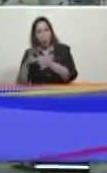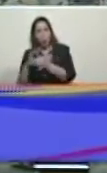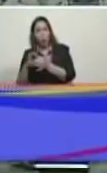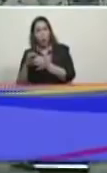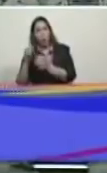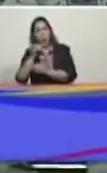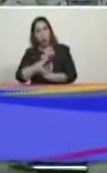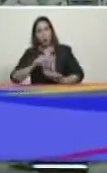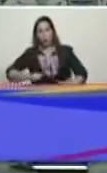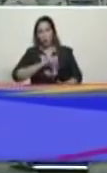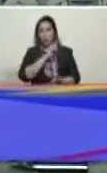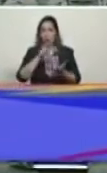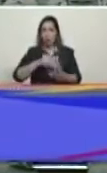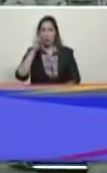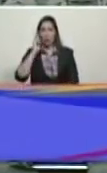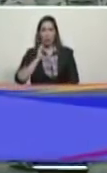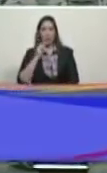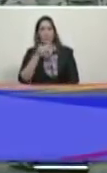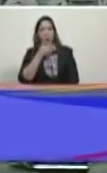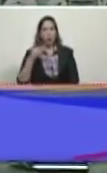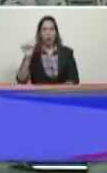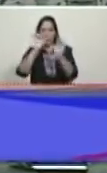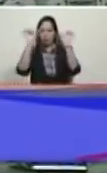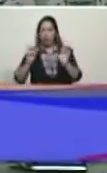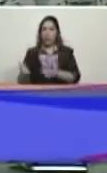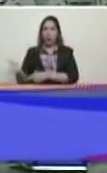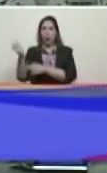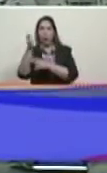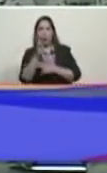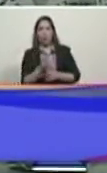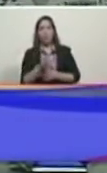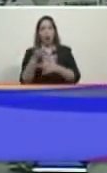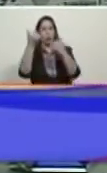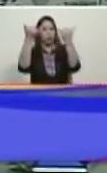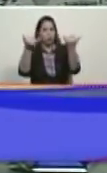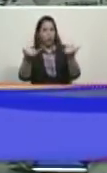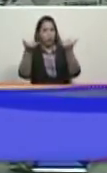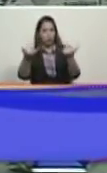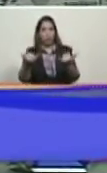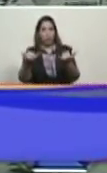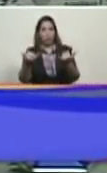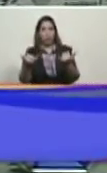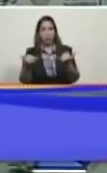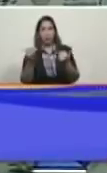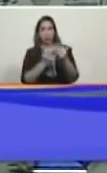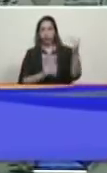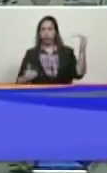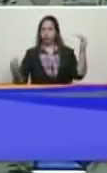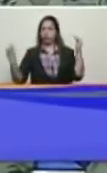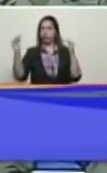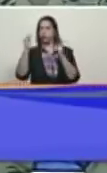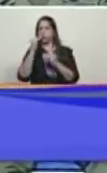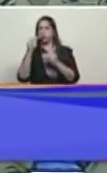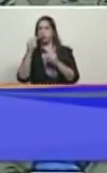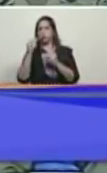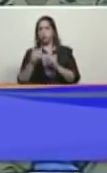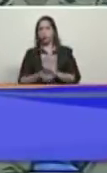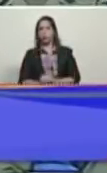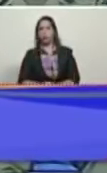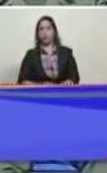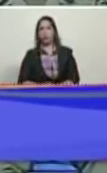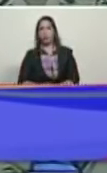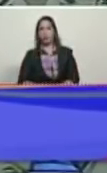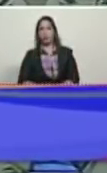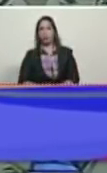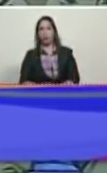para desplegar el sistema de armas moderno, de máximo nivel y alcance, que tiene